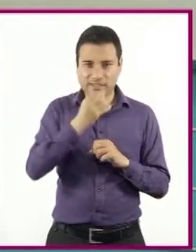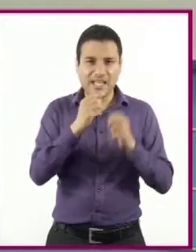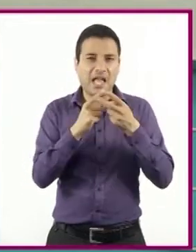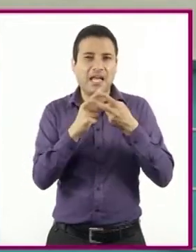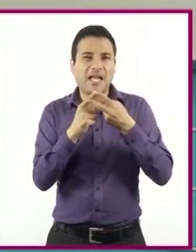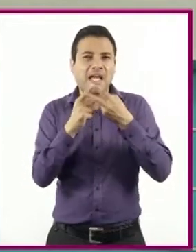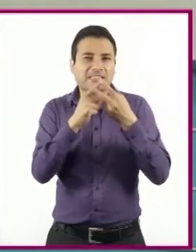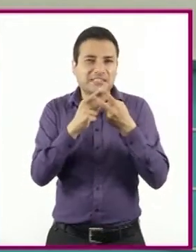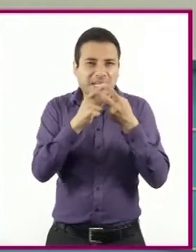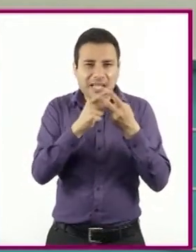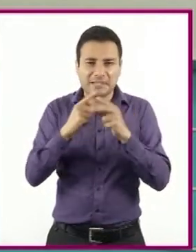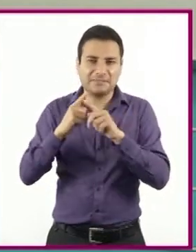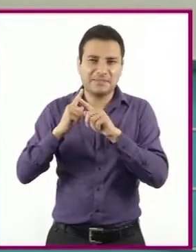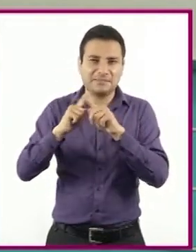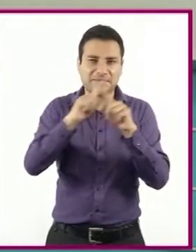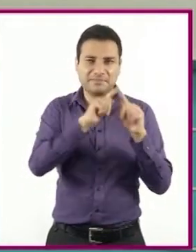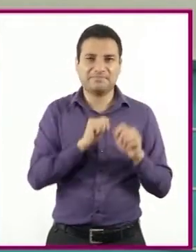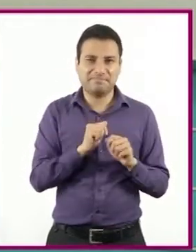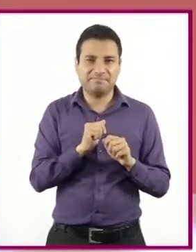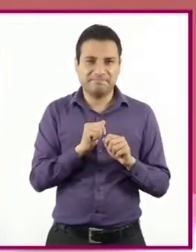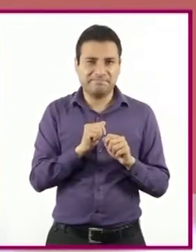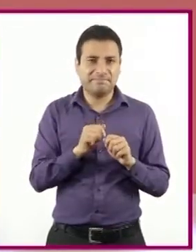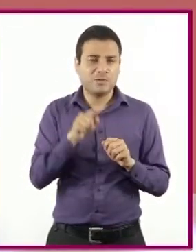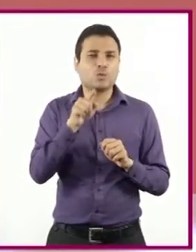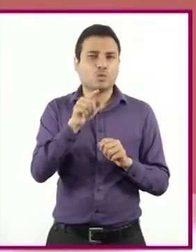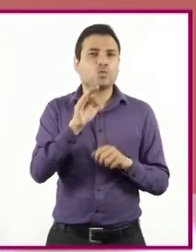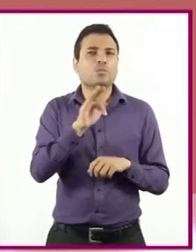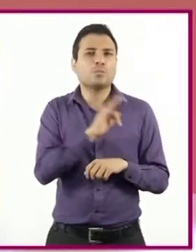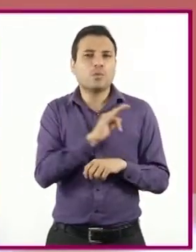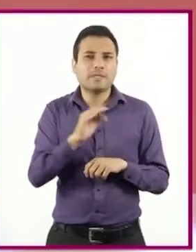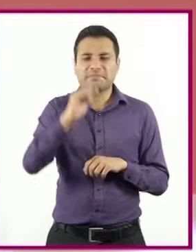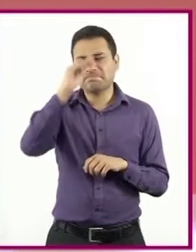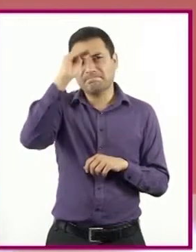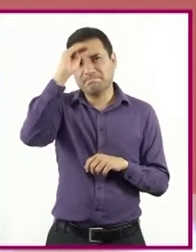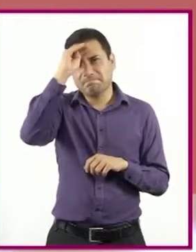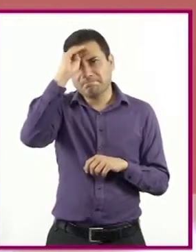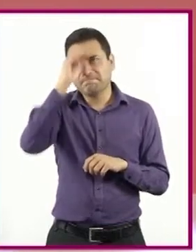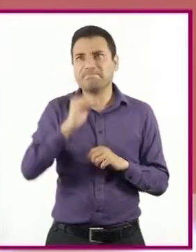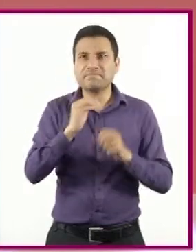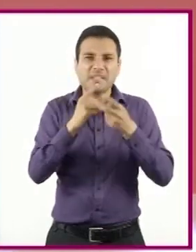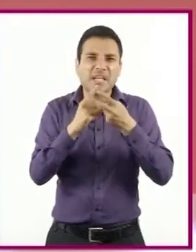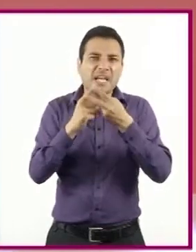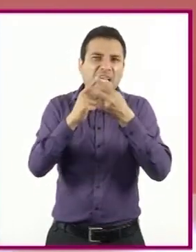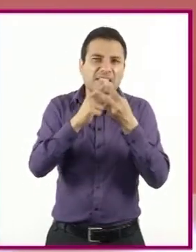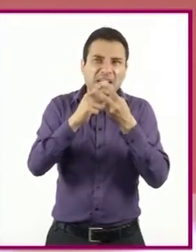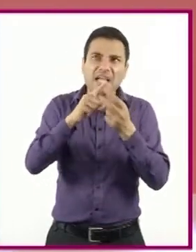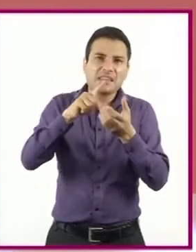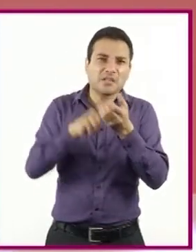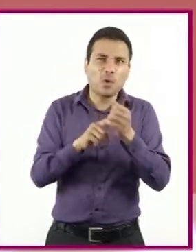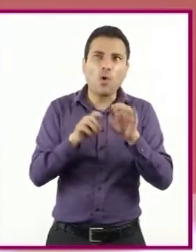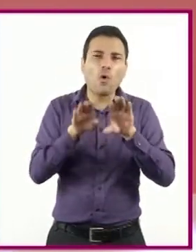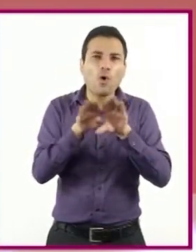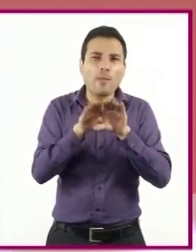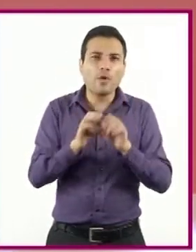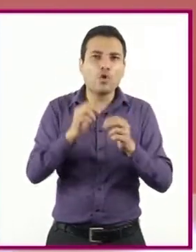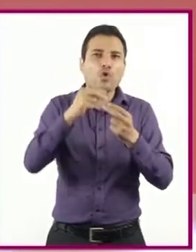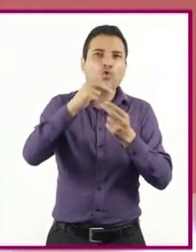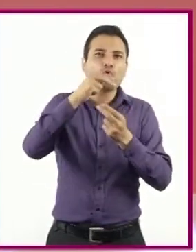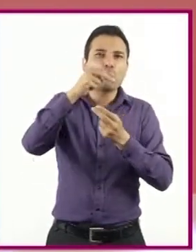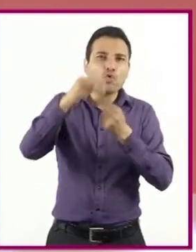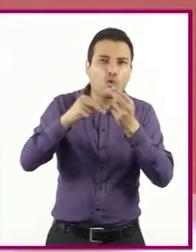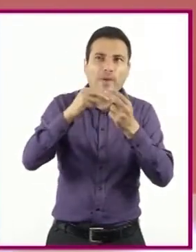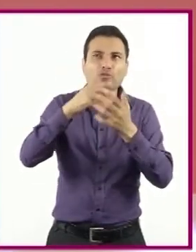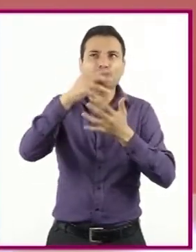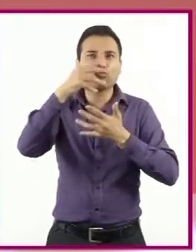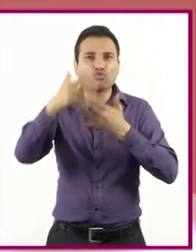partir de las cuales pueden llevar a la reflexión sobre los elementos que componen las estrellas, nebulosas, planetas y otros